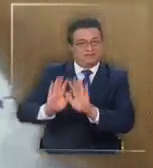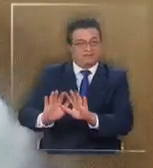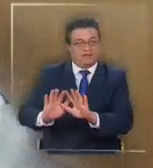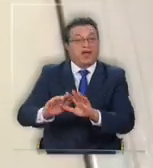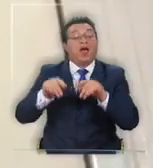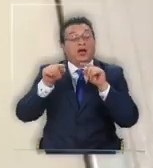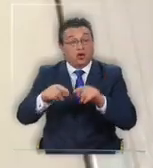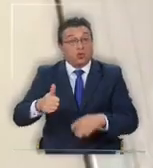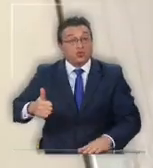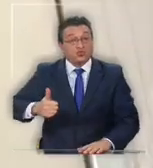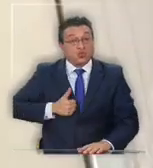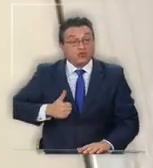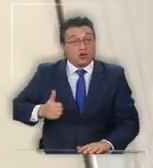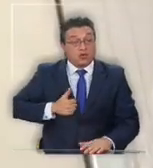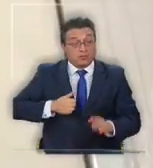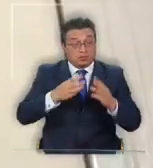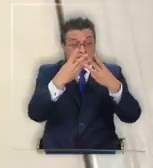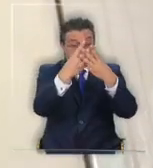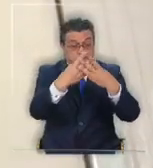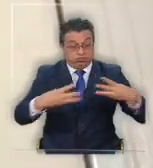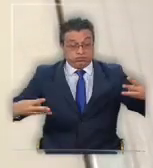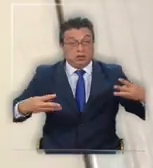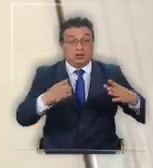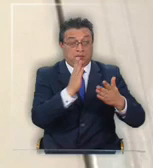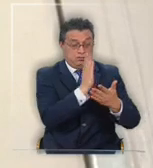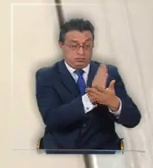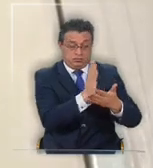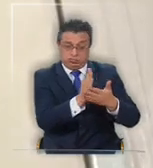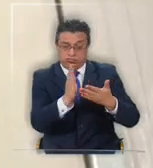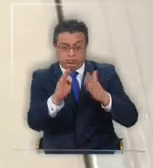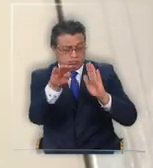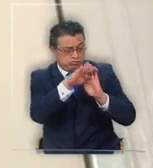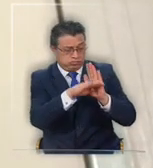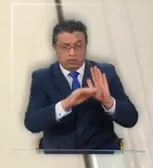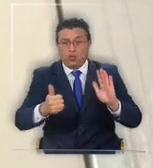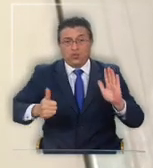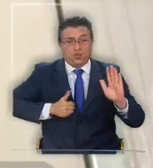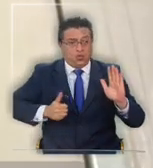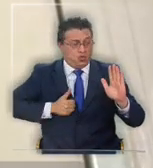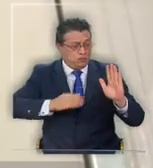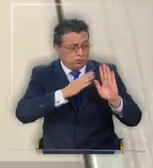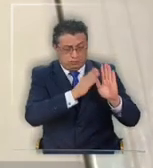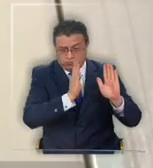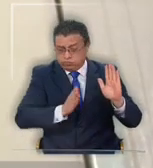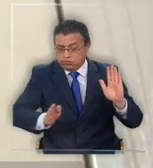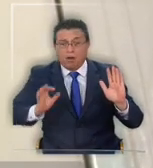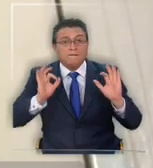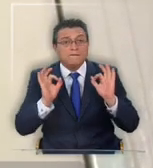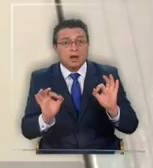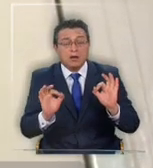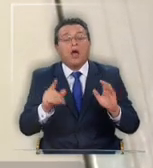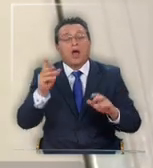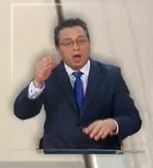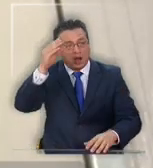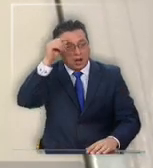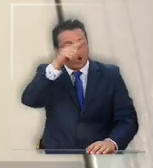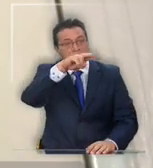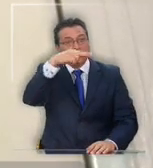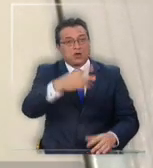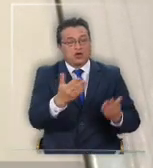que se cumpla con el currículum que el ministerio de educación establece se entiende que el sostenedor